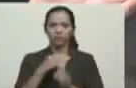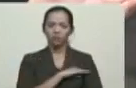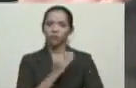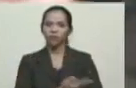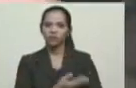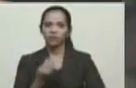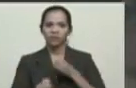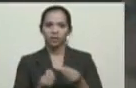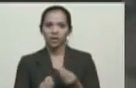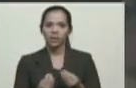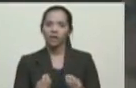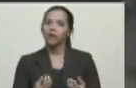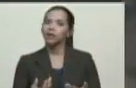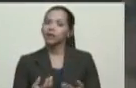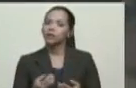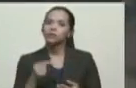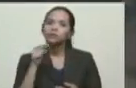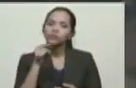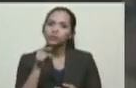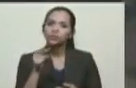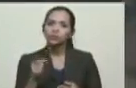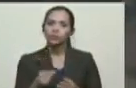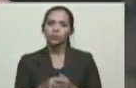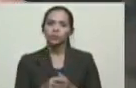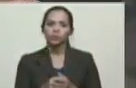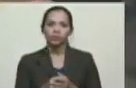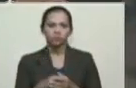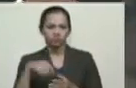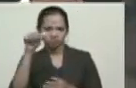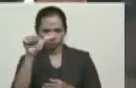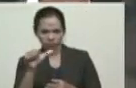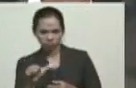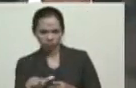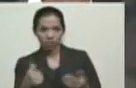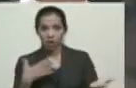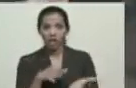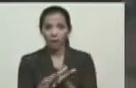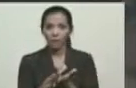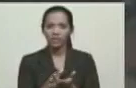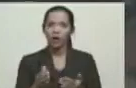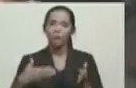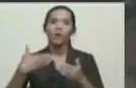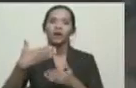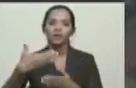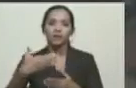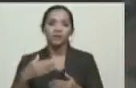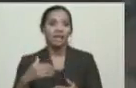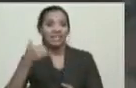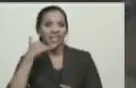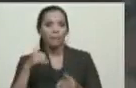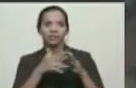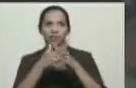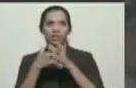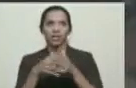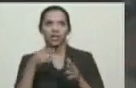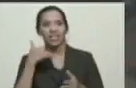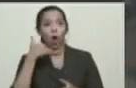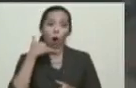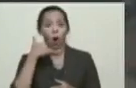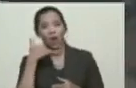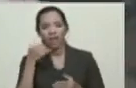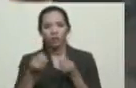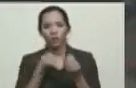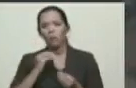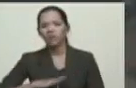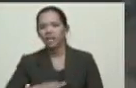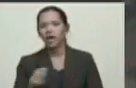en el presente. ¿Cuál es tu vaticinio de los acontecimientos que están por suceder? Si alguien te llama de Estados Unidos y te dice, hola Paul, ¿cómo estás?